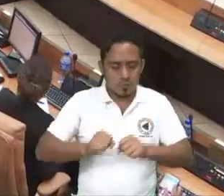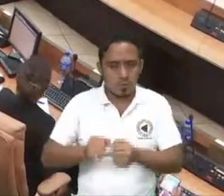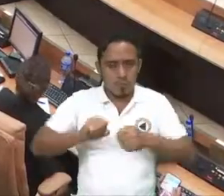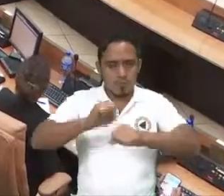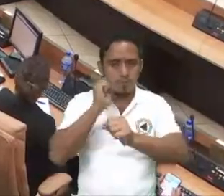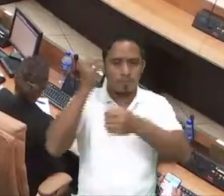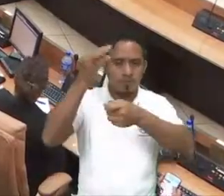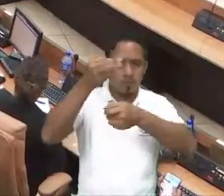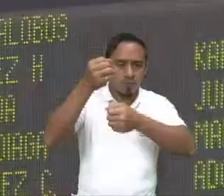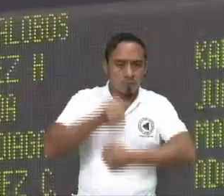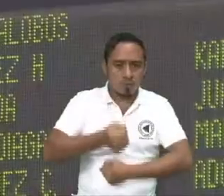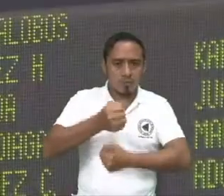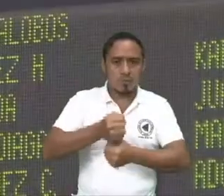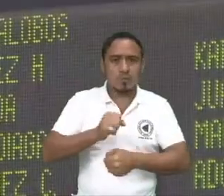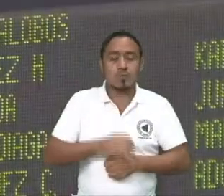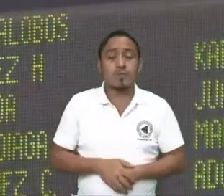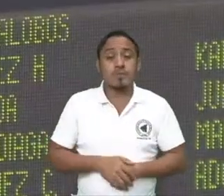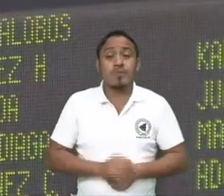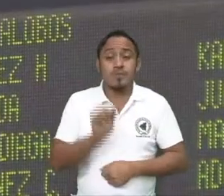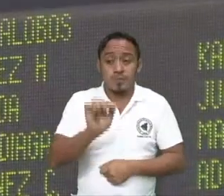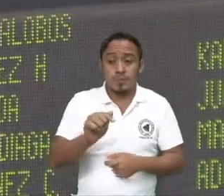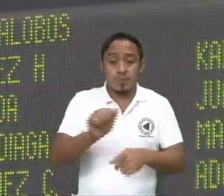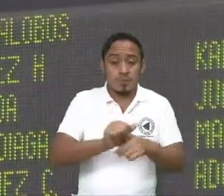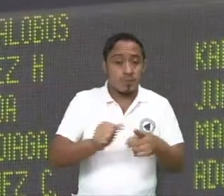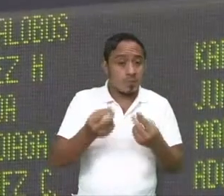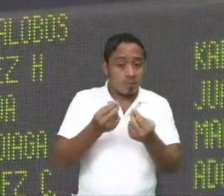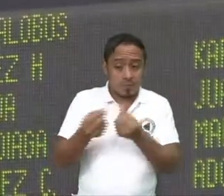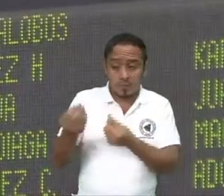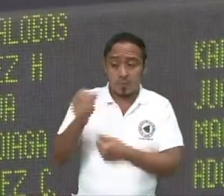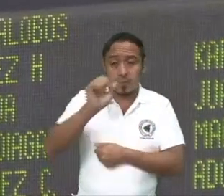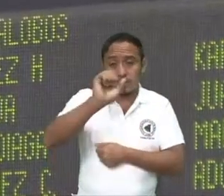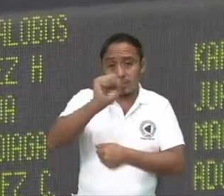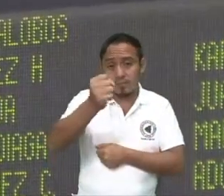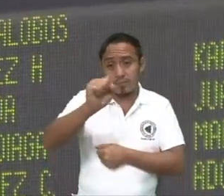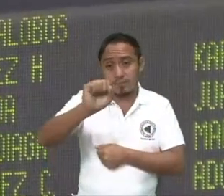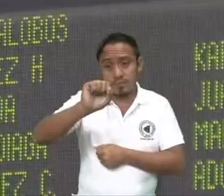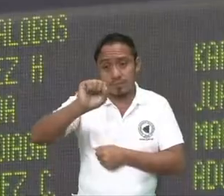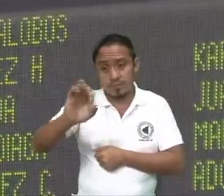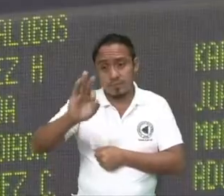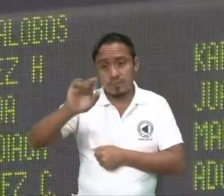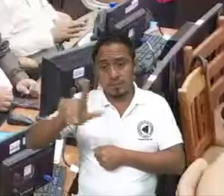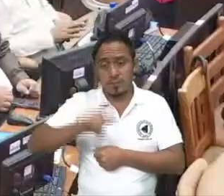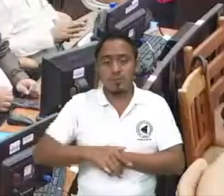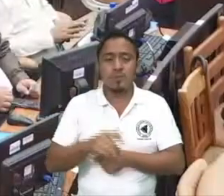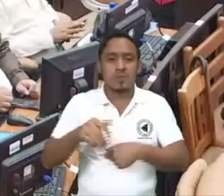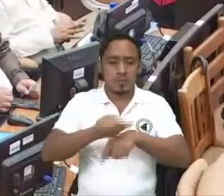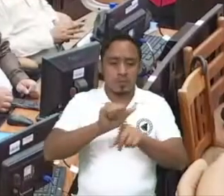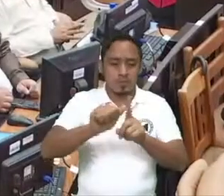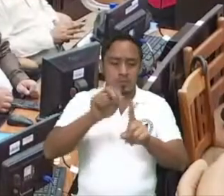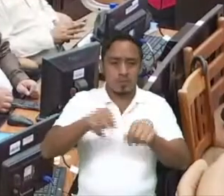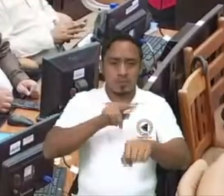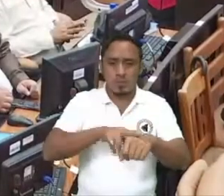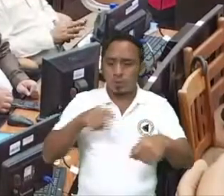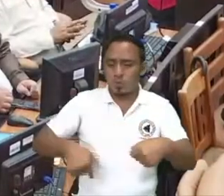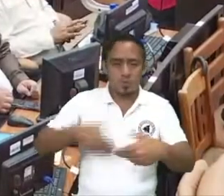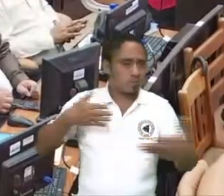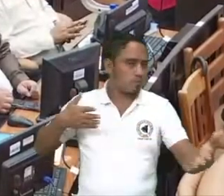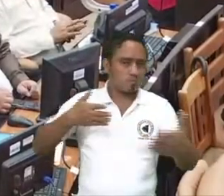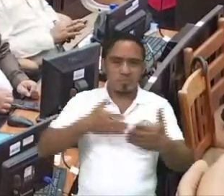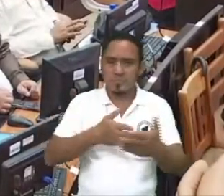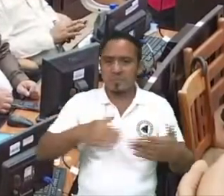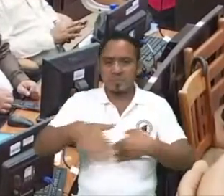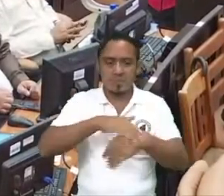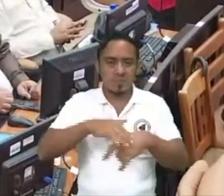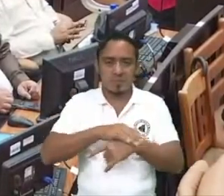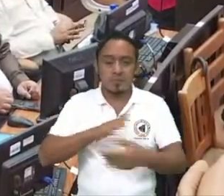Los diputados sandinistas cancelaron la personalidad jurídica de 93 organizaciones no gubernamentales, entre ellas el Centro Nicaragüense